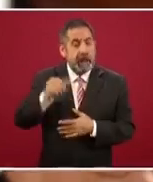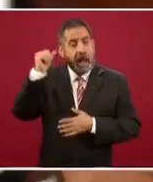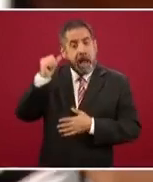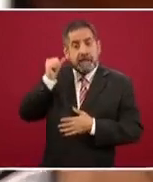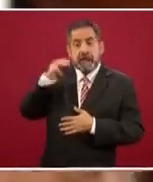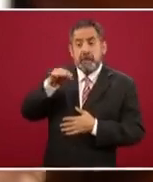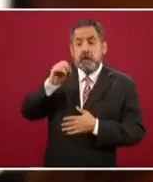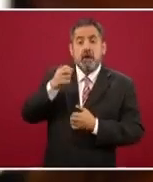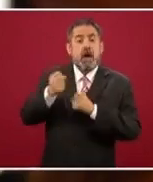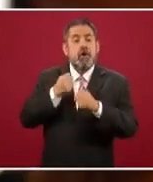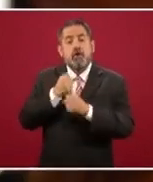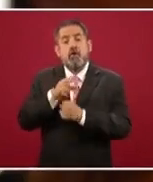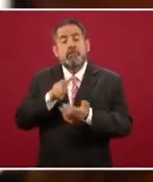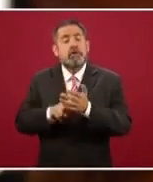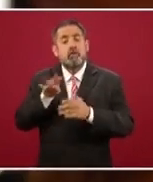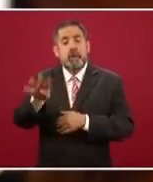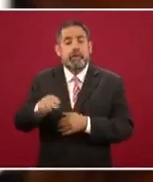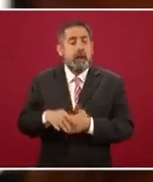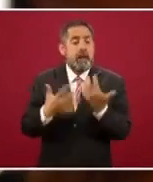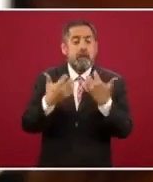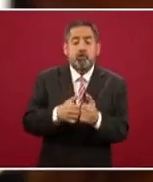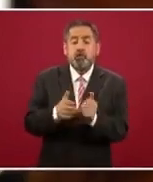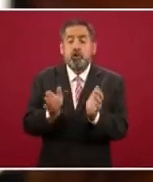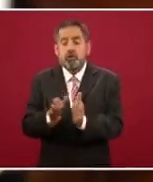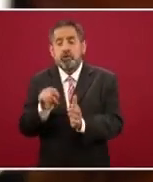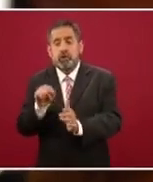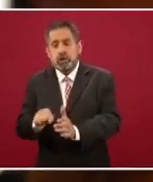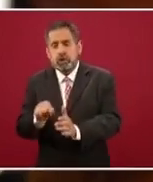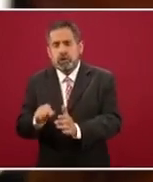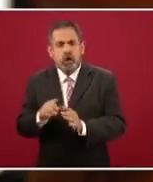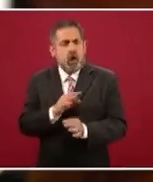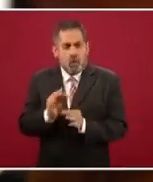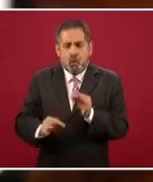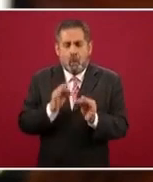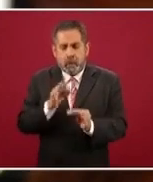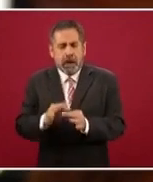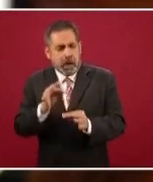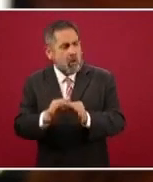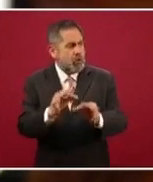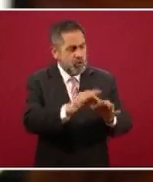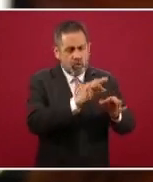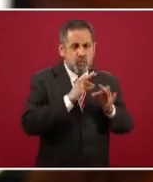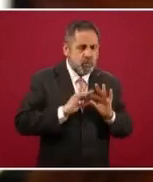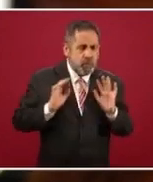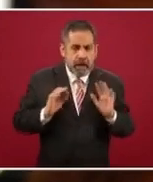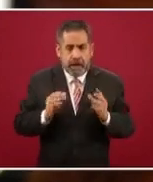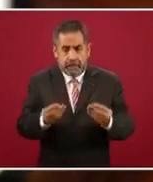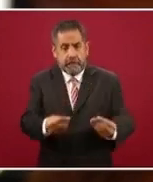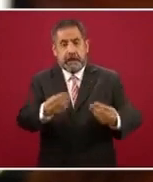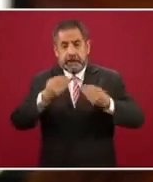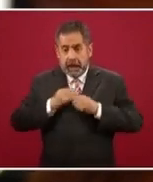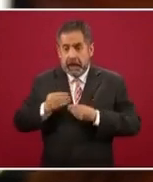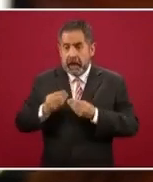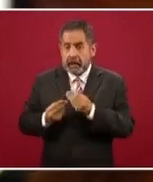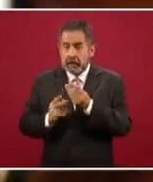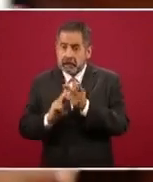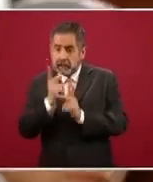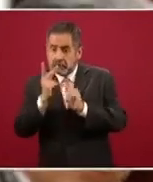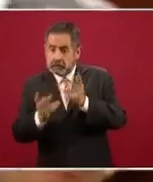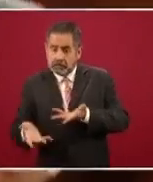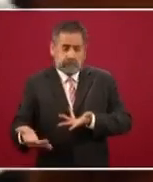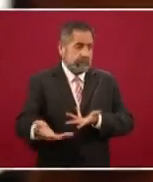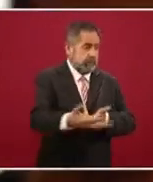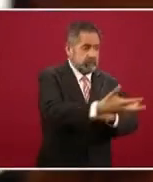del 2019, los pequeños productores cumplieron su contrato, su parte, al entregar las cosechas en las bodegas